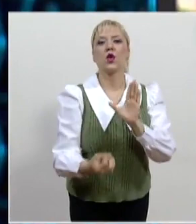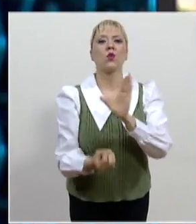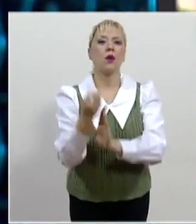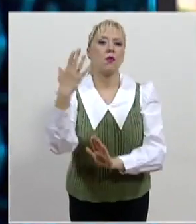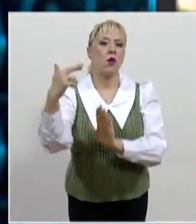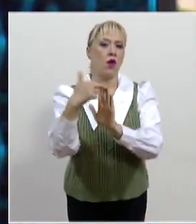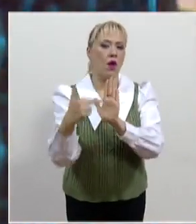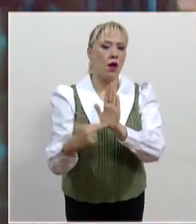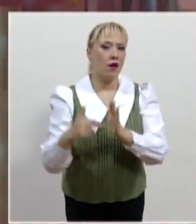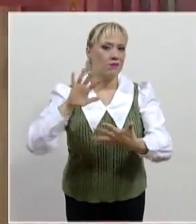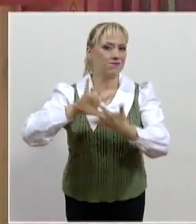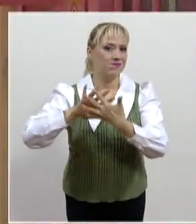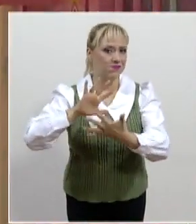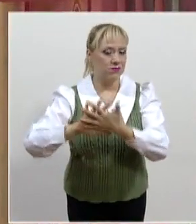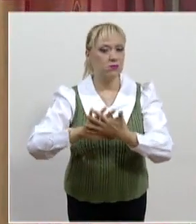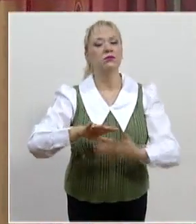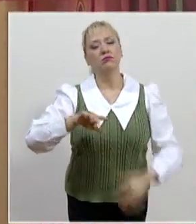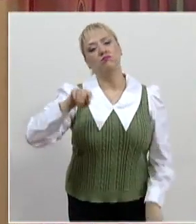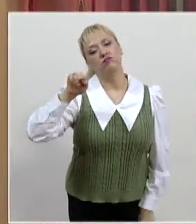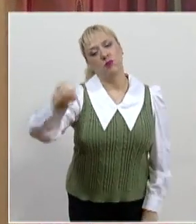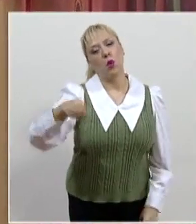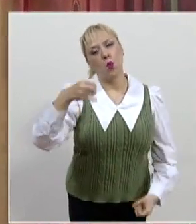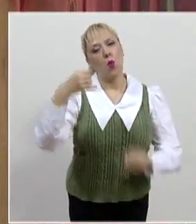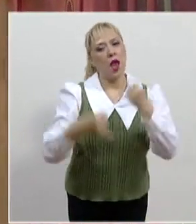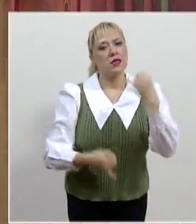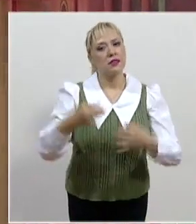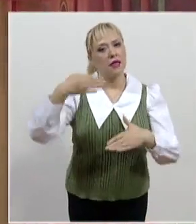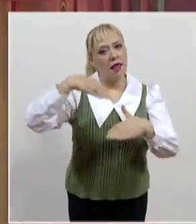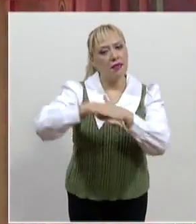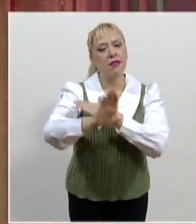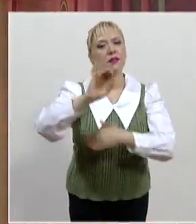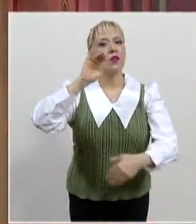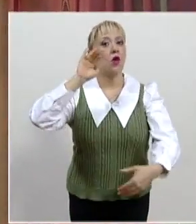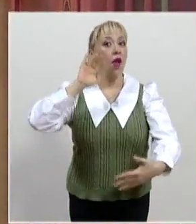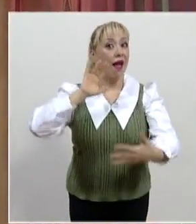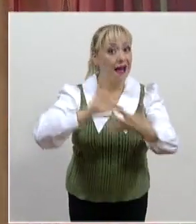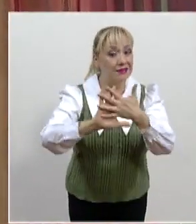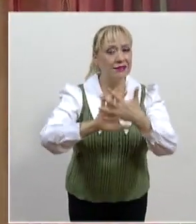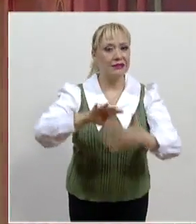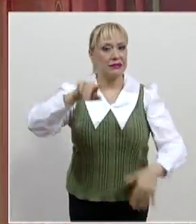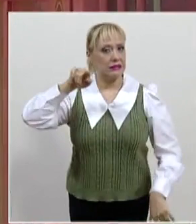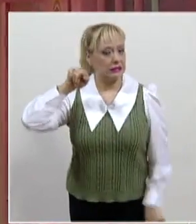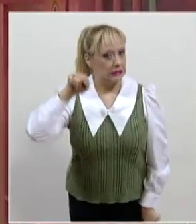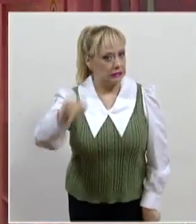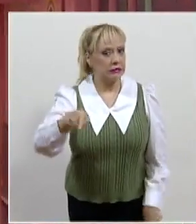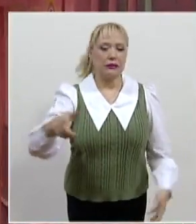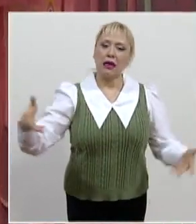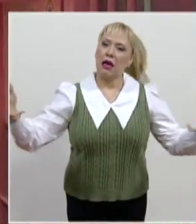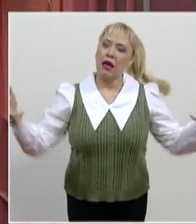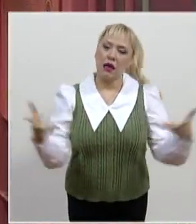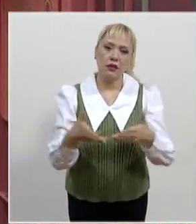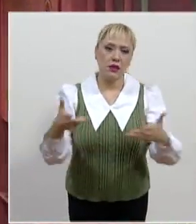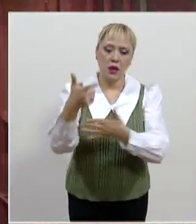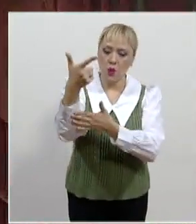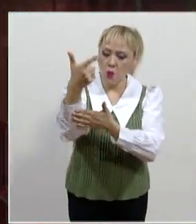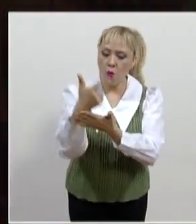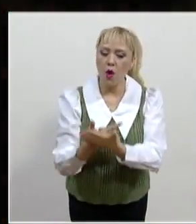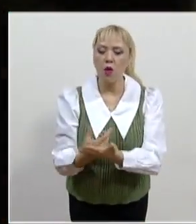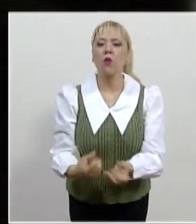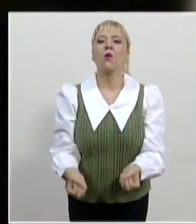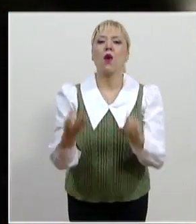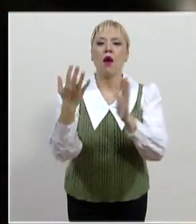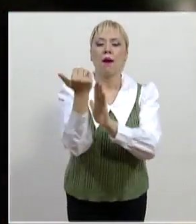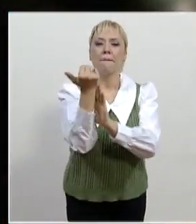sistema penitenciario, corresponde al órgano jurisdiccional y en específico al juez de ejecución realizar el abono de la